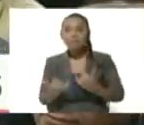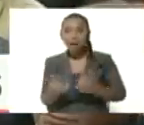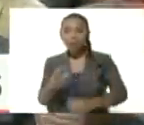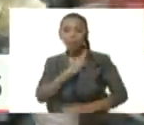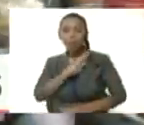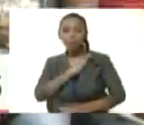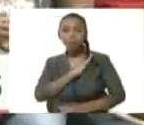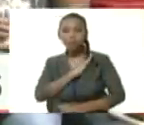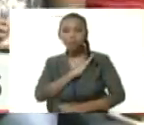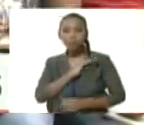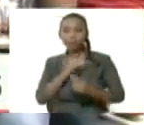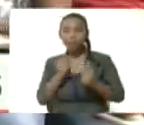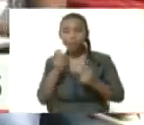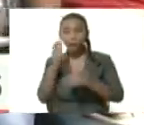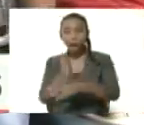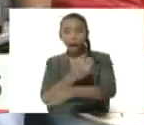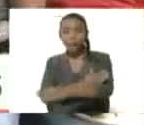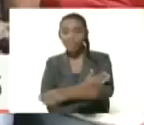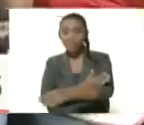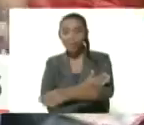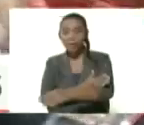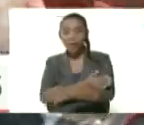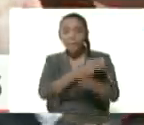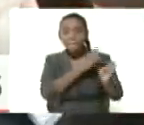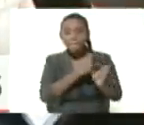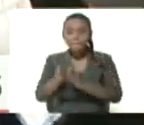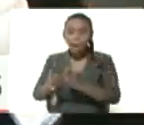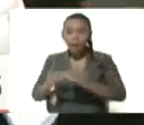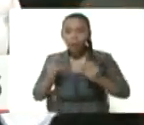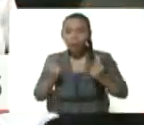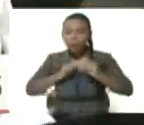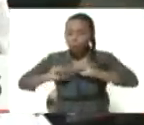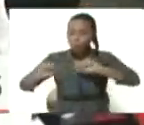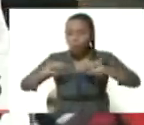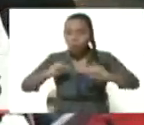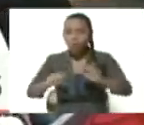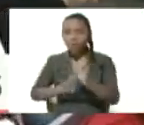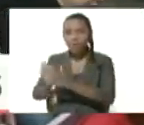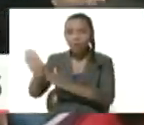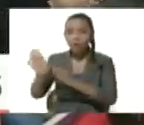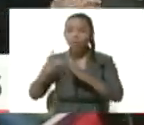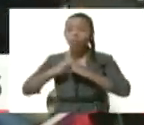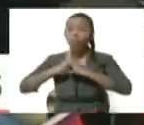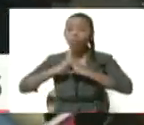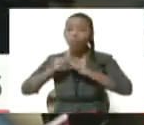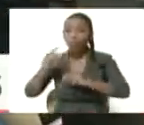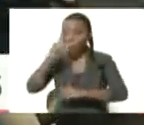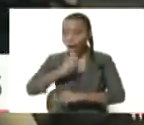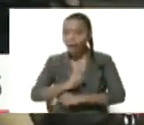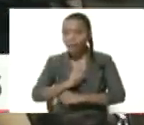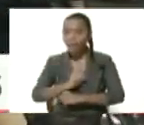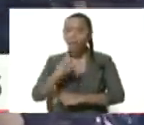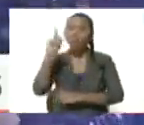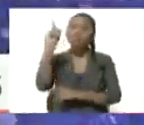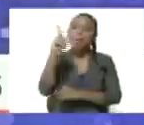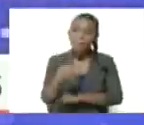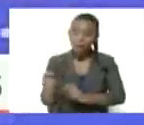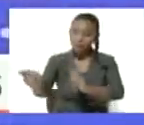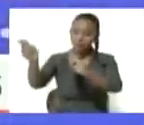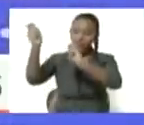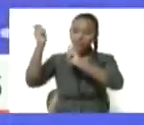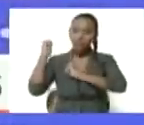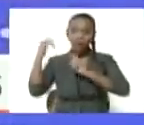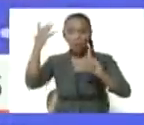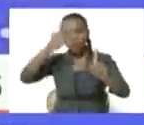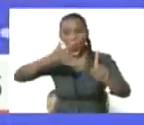pues prevista el plan de acción para desarrollar durante todo el año. Y también hemos asumido la orientación que